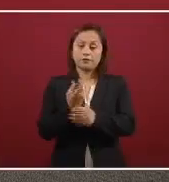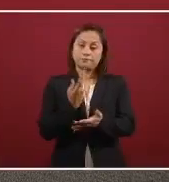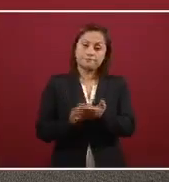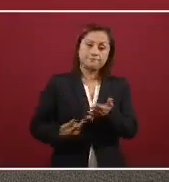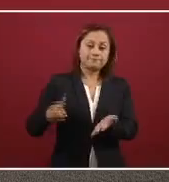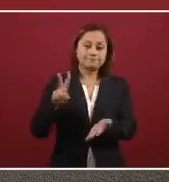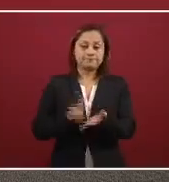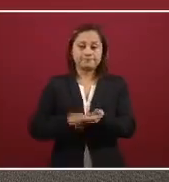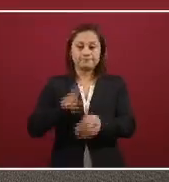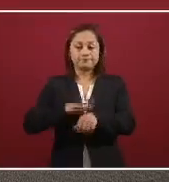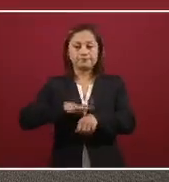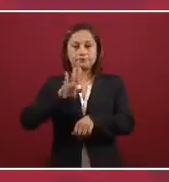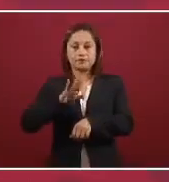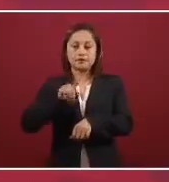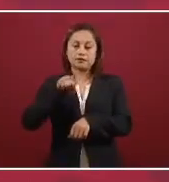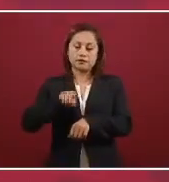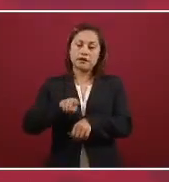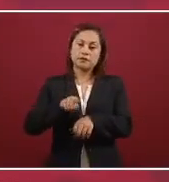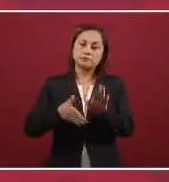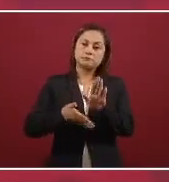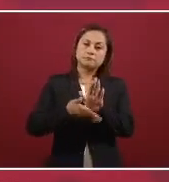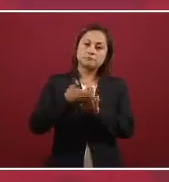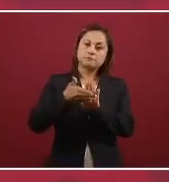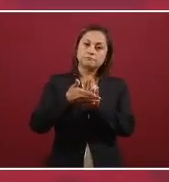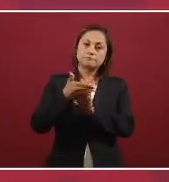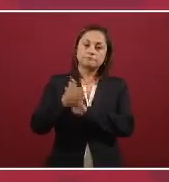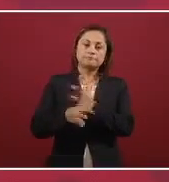terminar la obra en el 21.